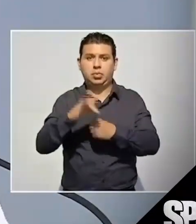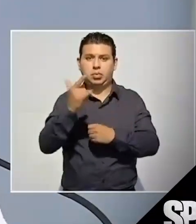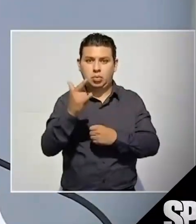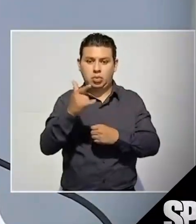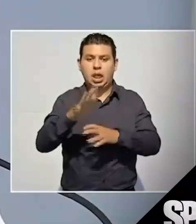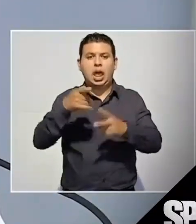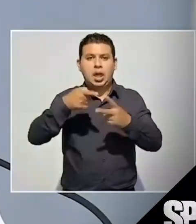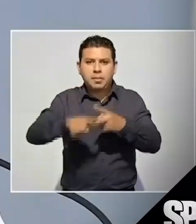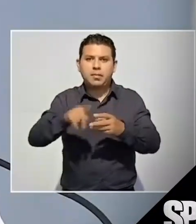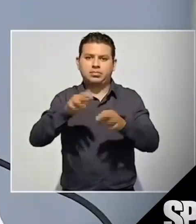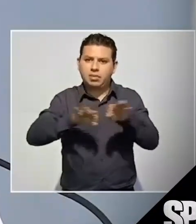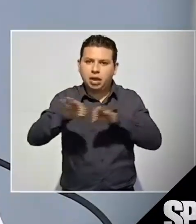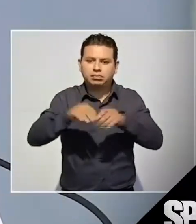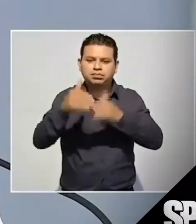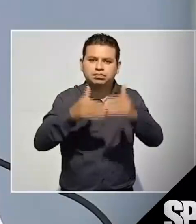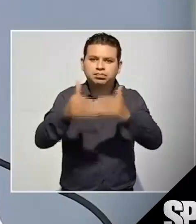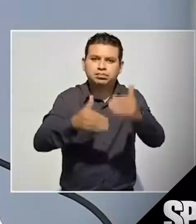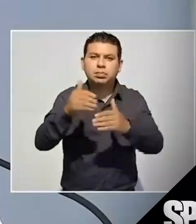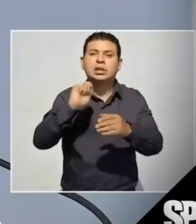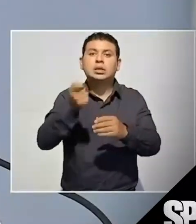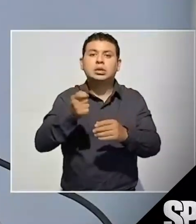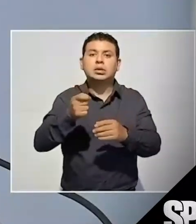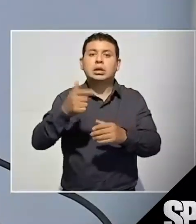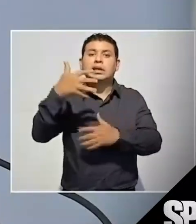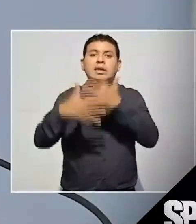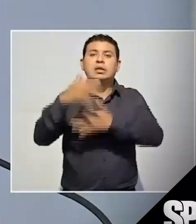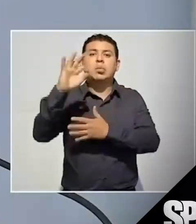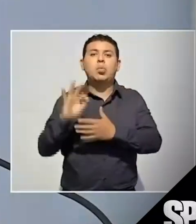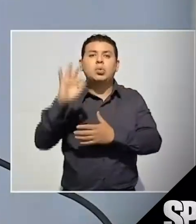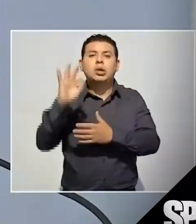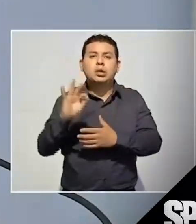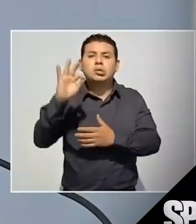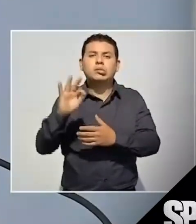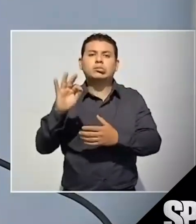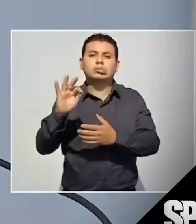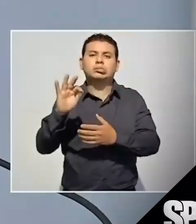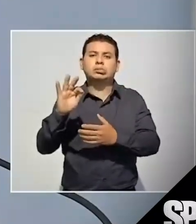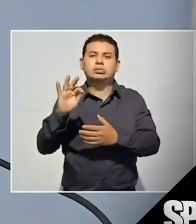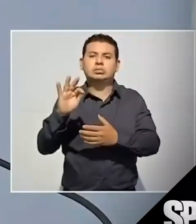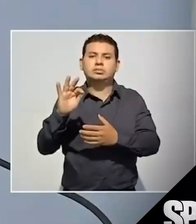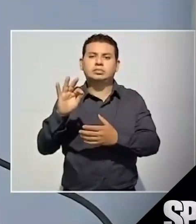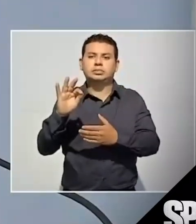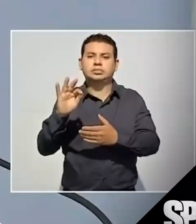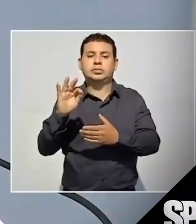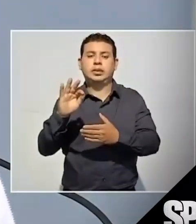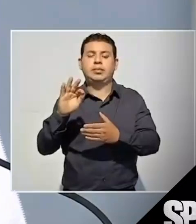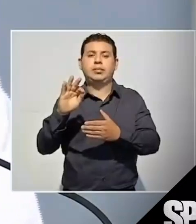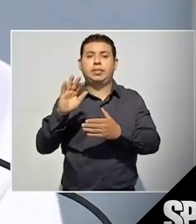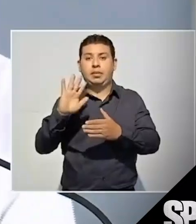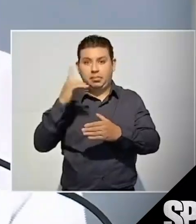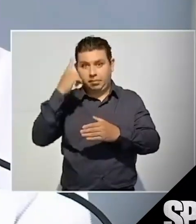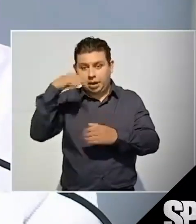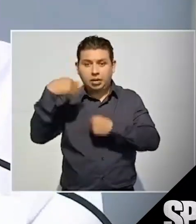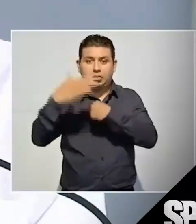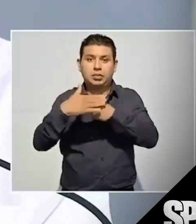edad y ahora le bajan para darlo a conocer como un logro de la administración. Eso es algo que mucha gente debe de